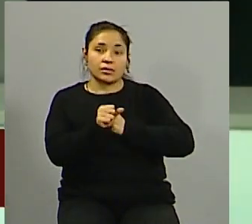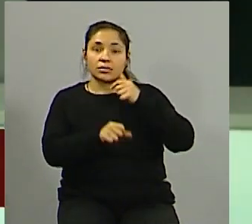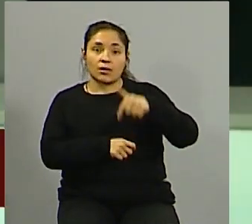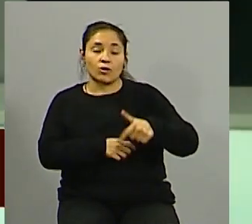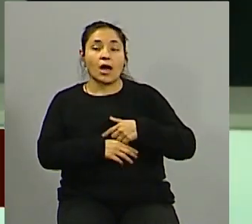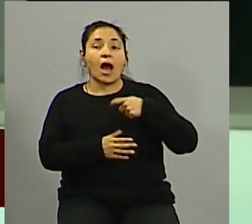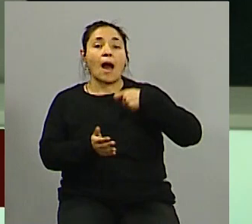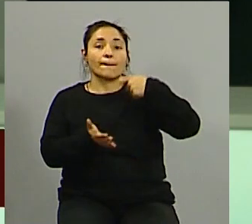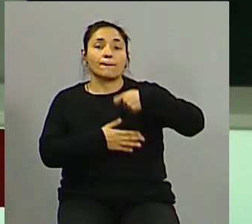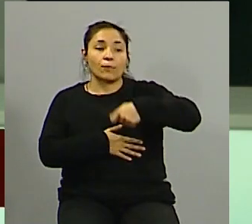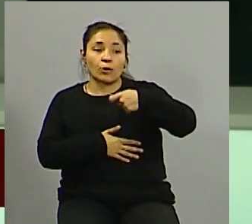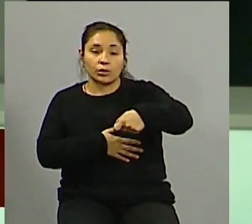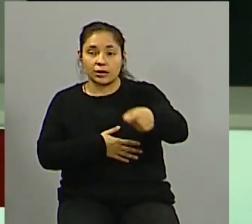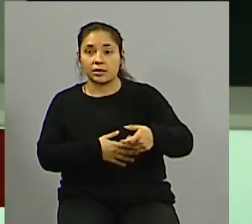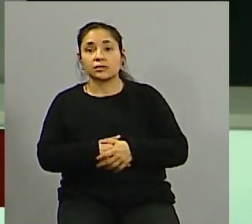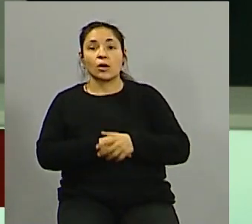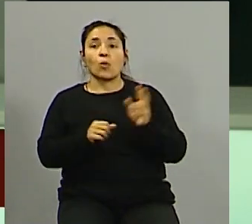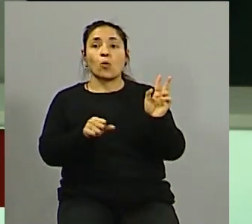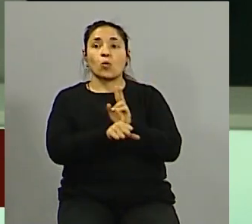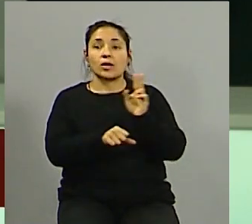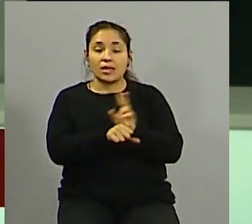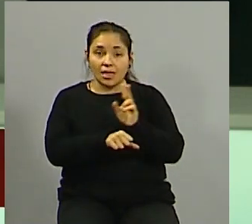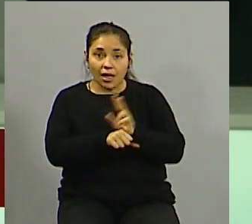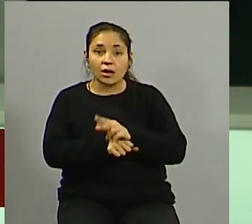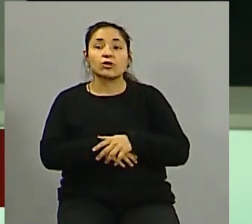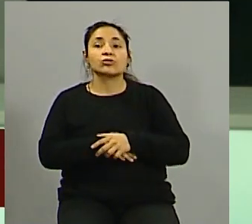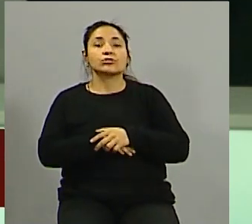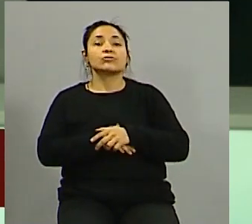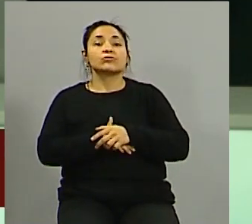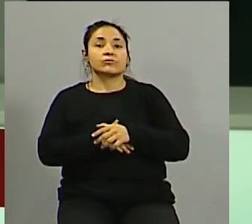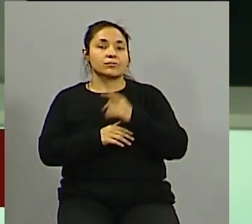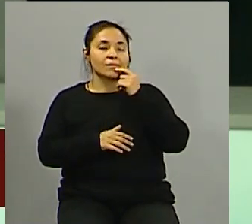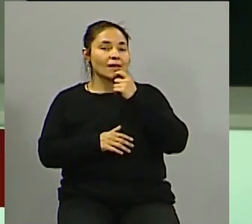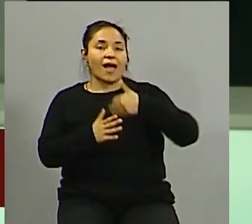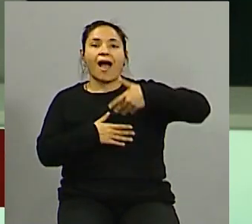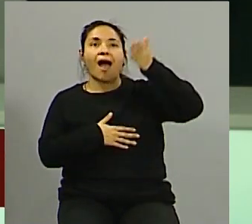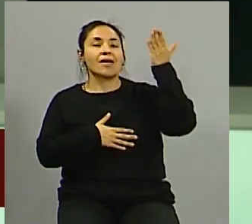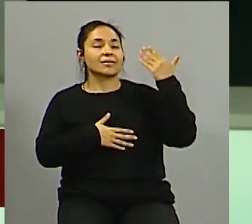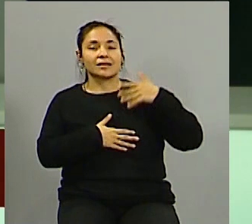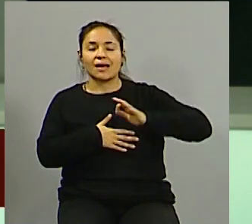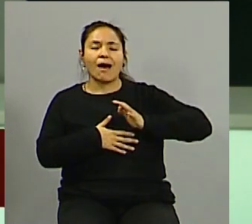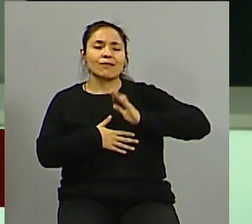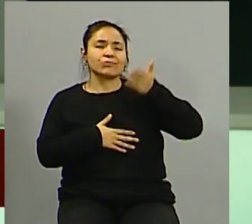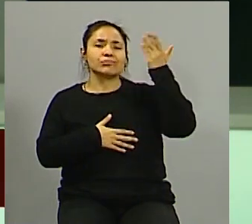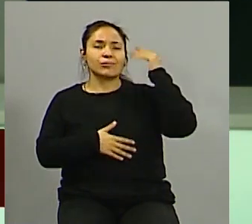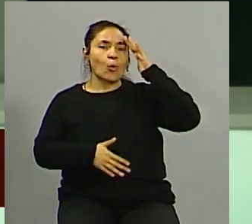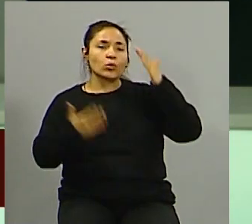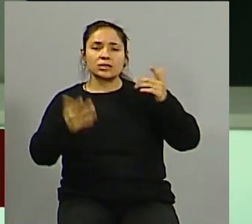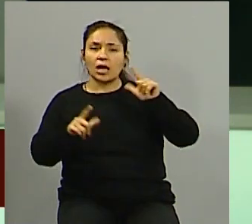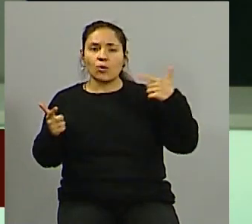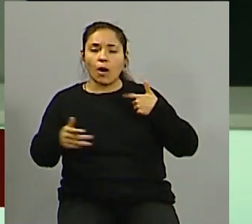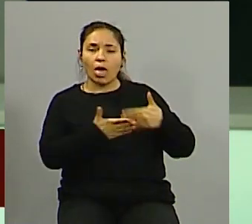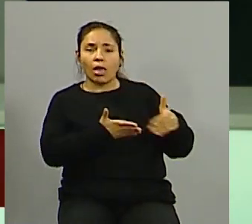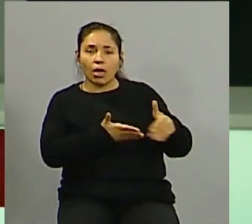reconocimiento de aportes por tarea de cuidado lo que viene a hacer es reparar una situación de injusticia que sucedió hace mucho tiempo y que, bueno, hoy en día tendríamos